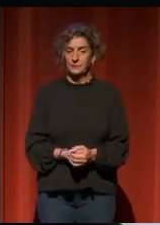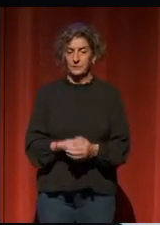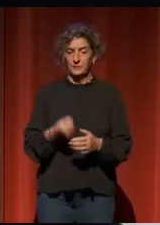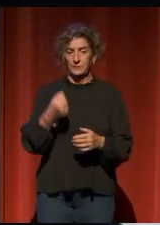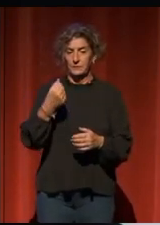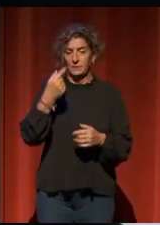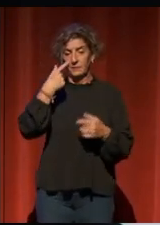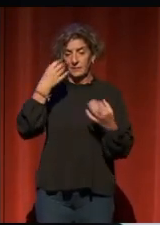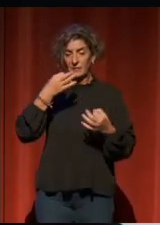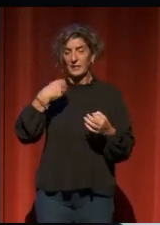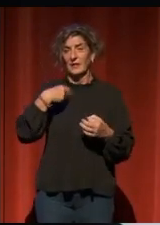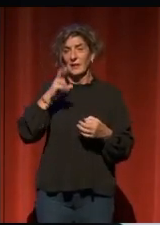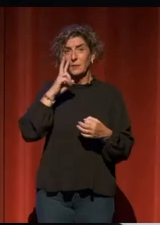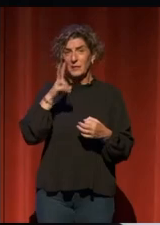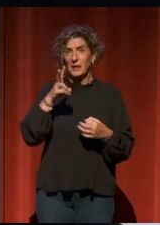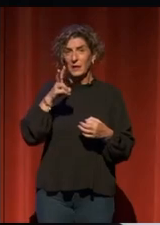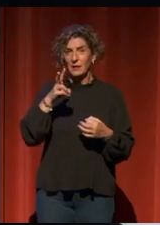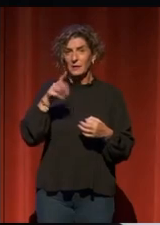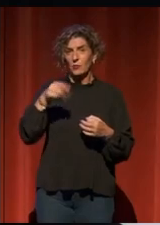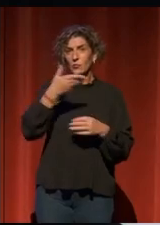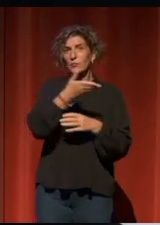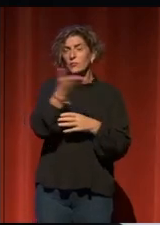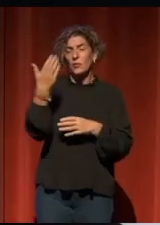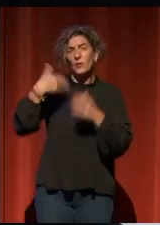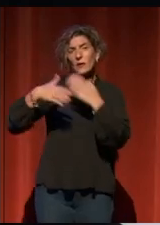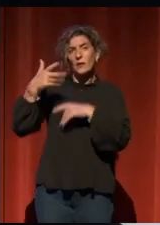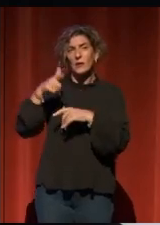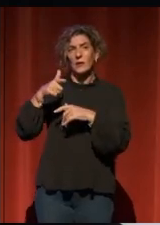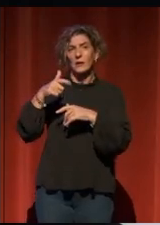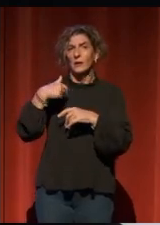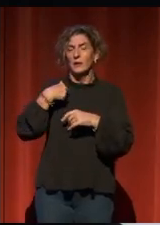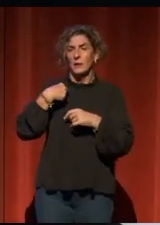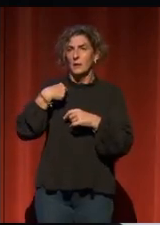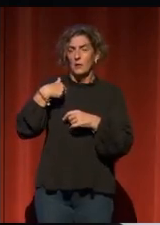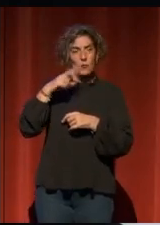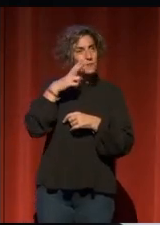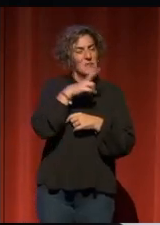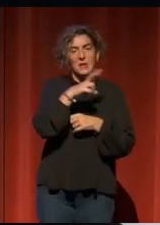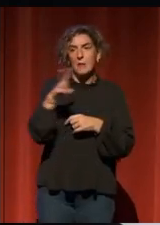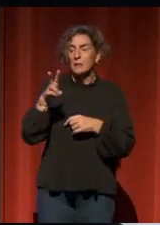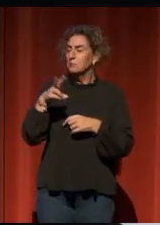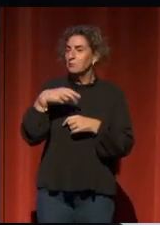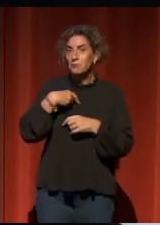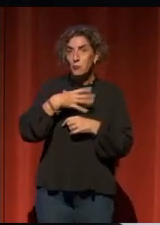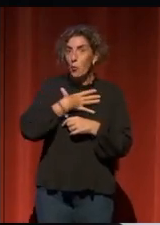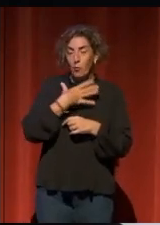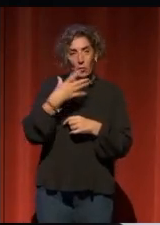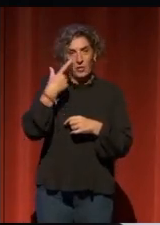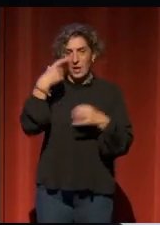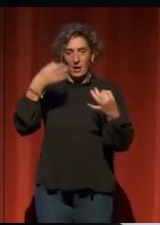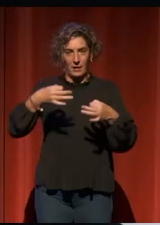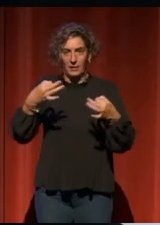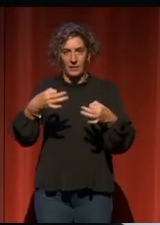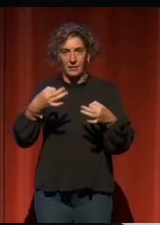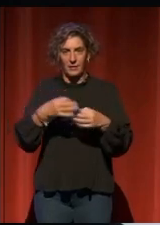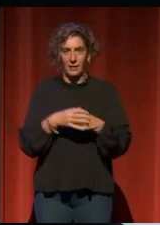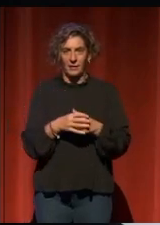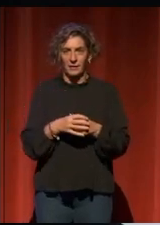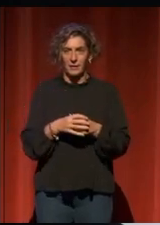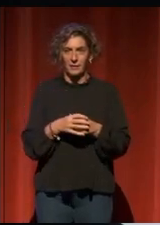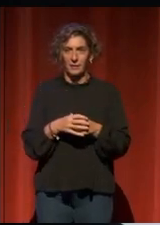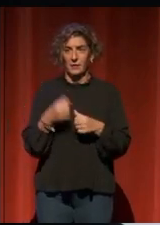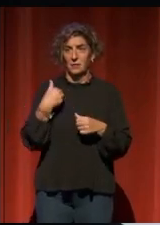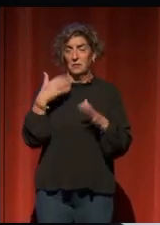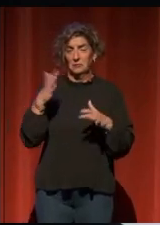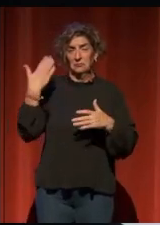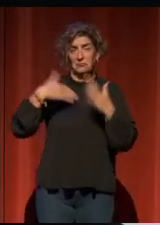Miraba todo aquello con asombro. No podía creerlo yo, un pobre y bisoño muchacho